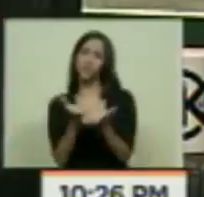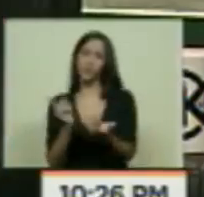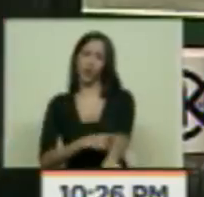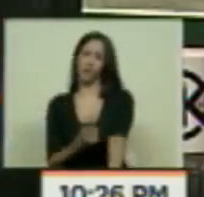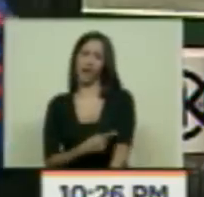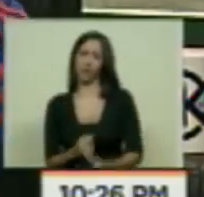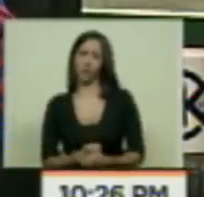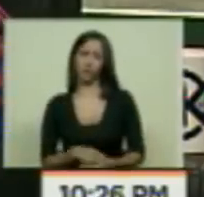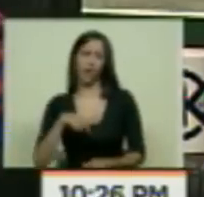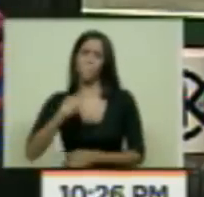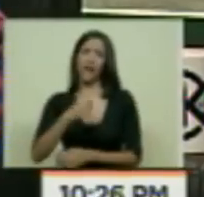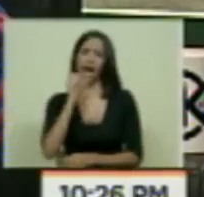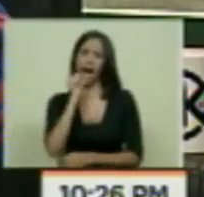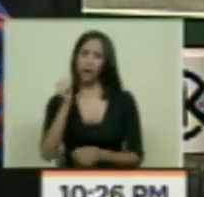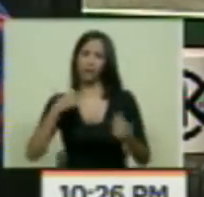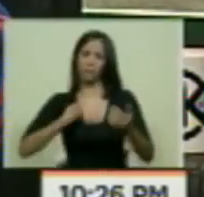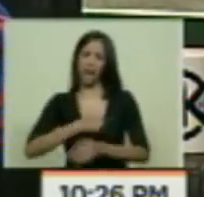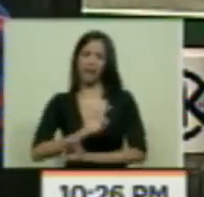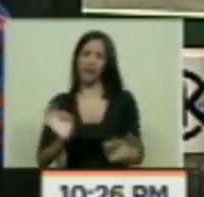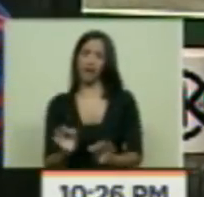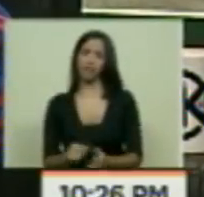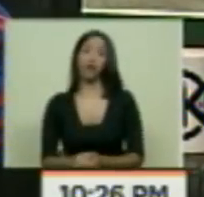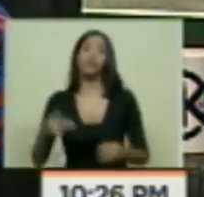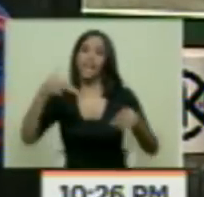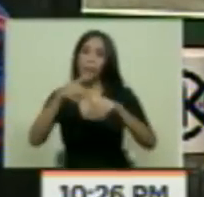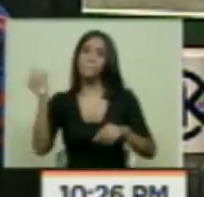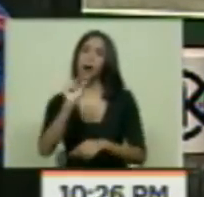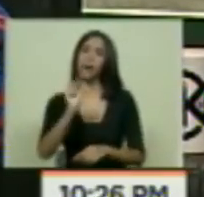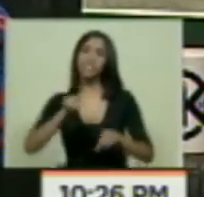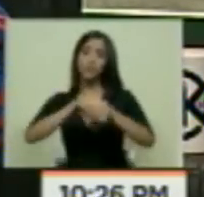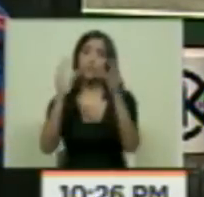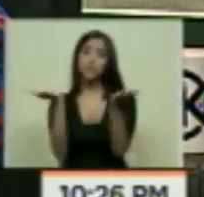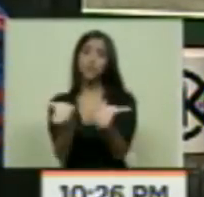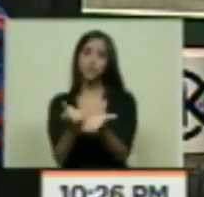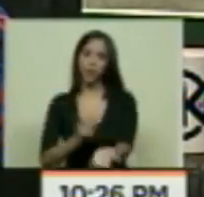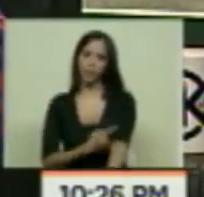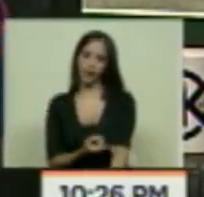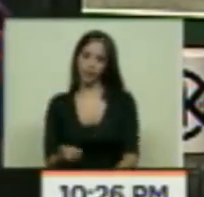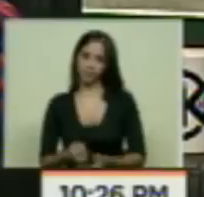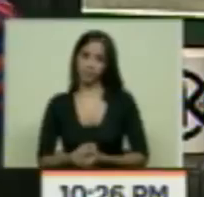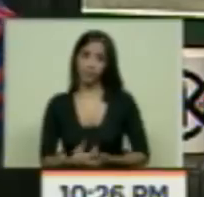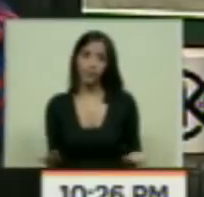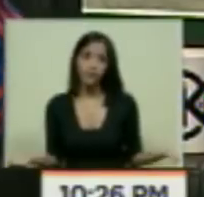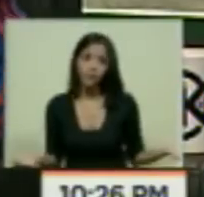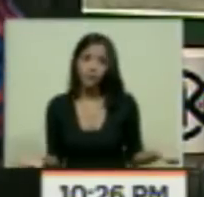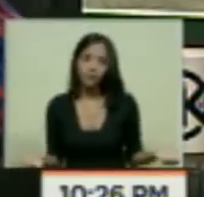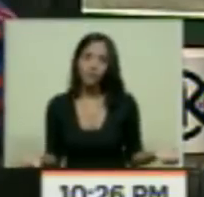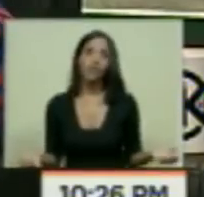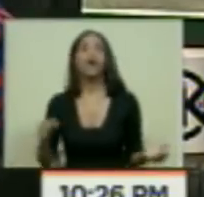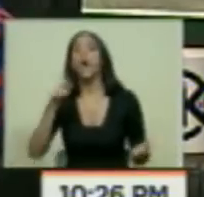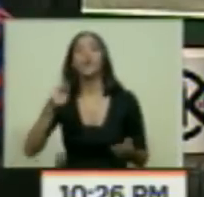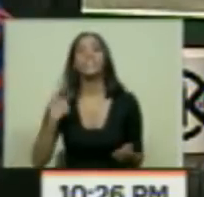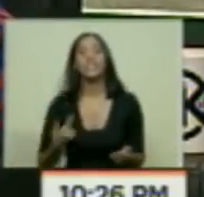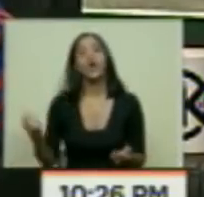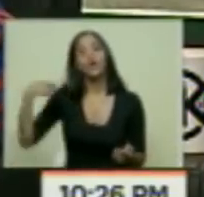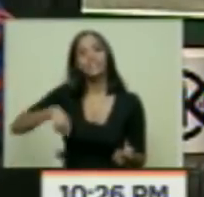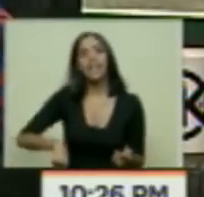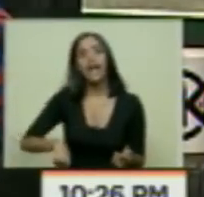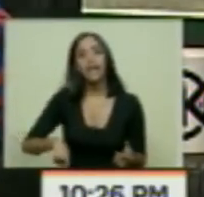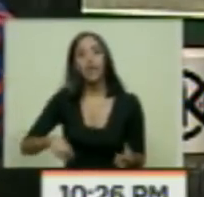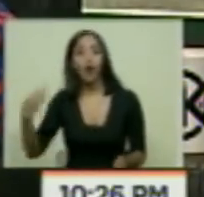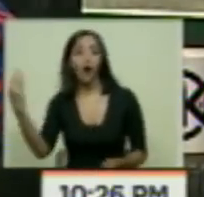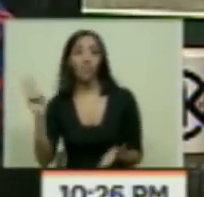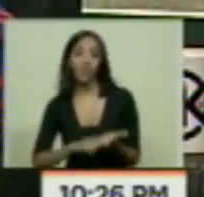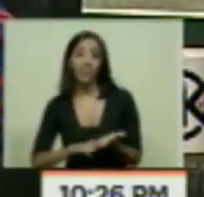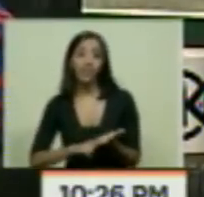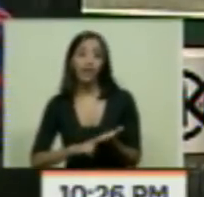agua. Ustedes tienen la gasolina más barata del mundo, hermano. ¿Ah? Ustedes tienen uno de los salarios, ¿verdad?